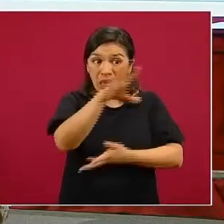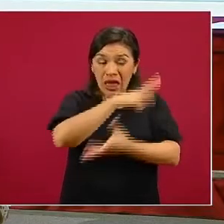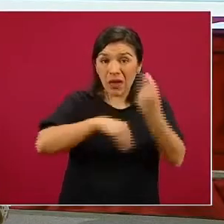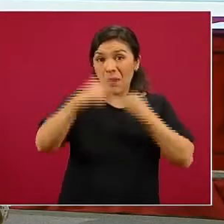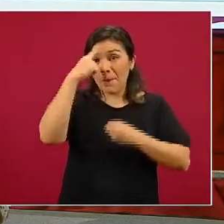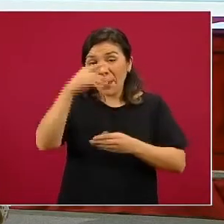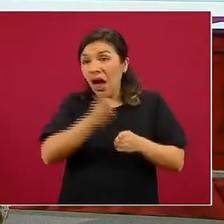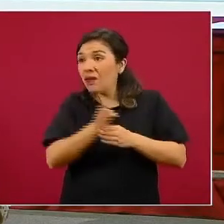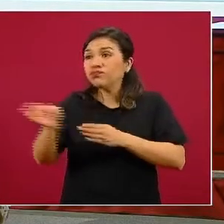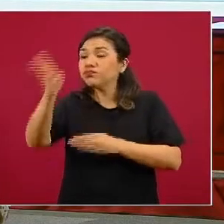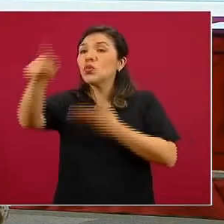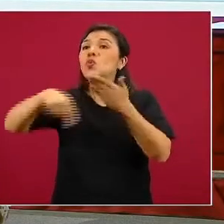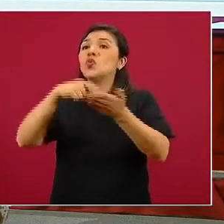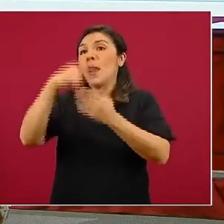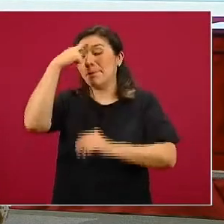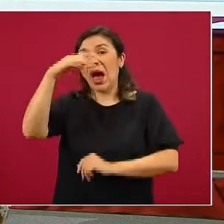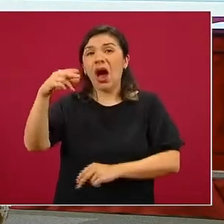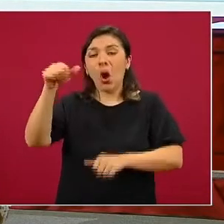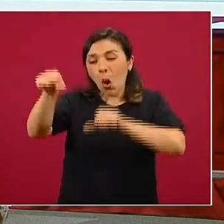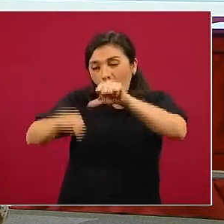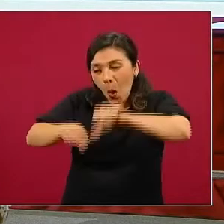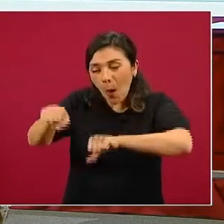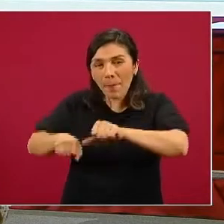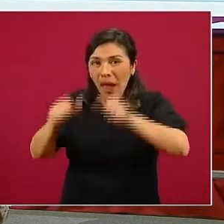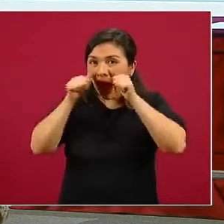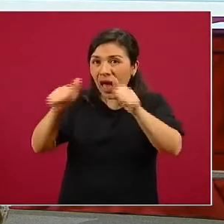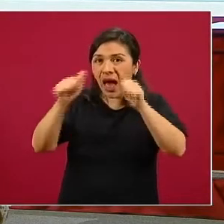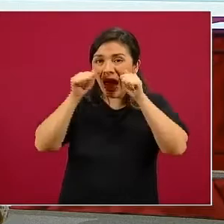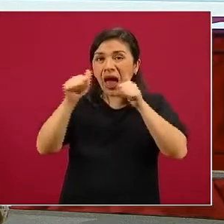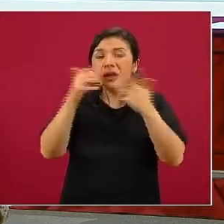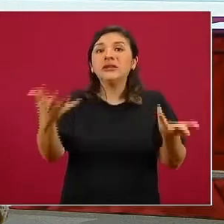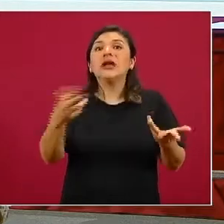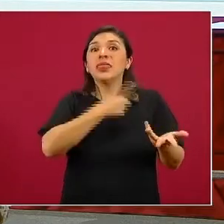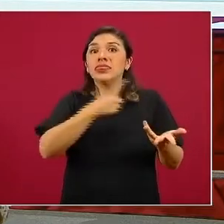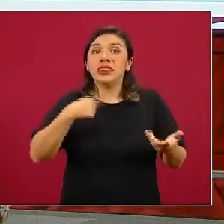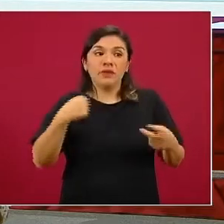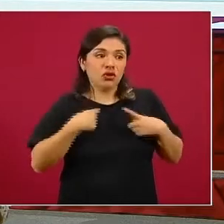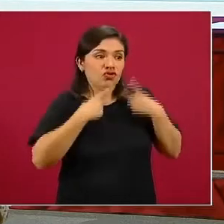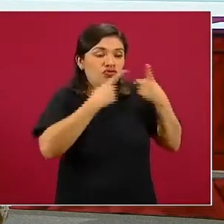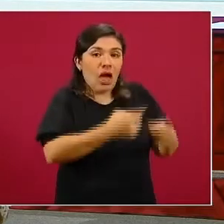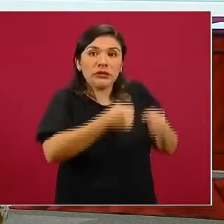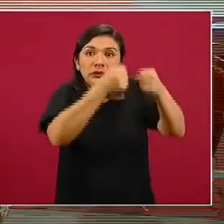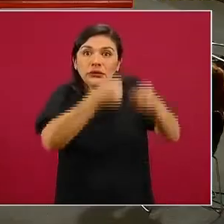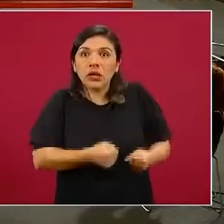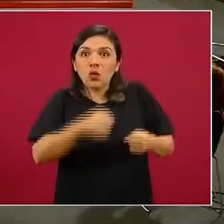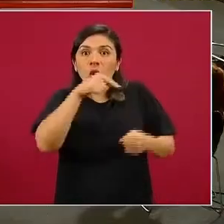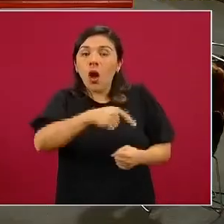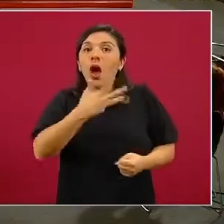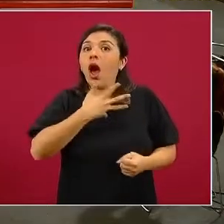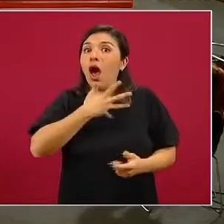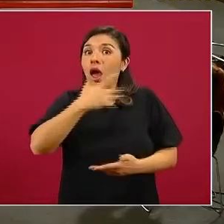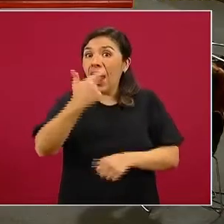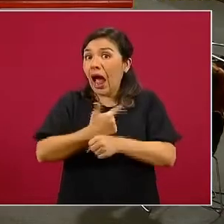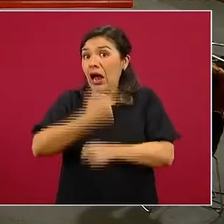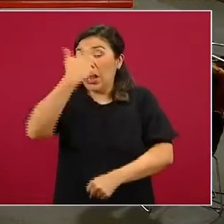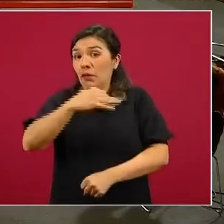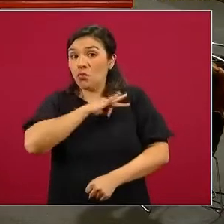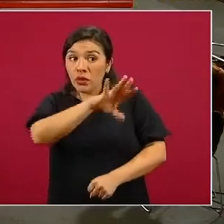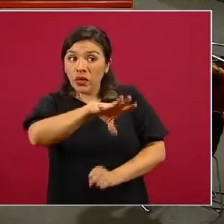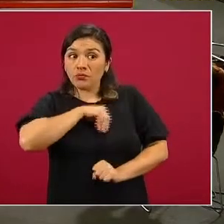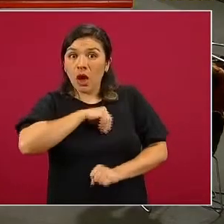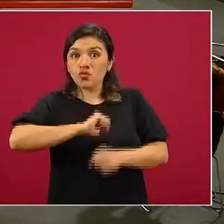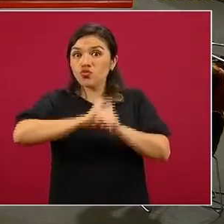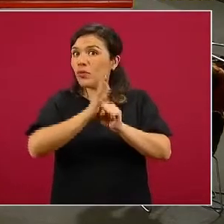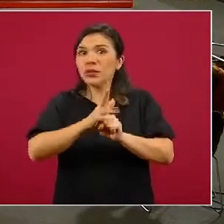intensiva o a un área especial del hospital donde por lo menos tenemos que garantizar que hay menor riesgo de adquirir